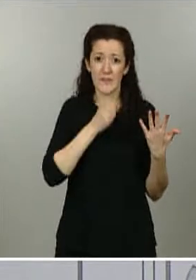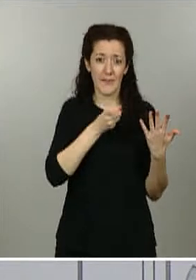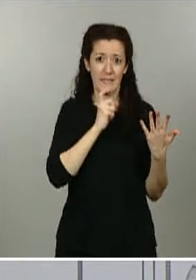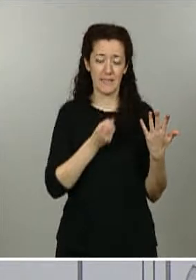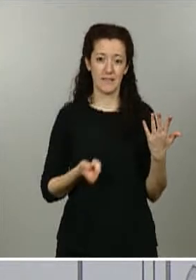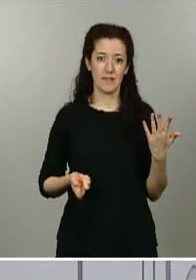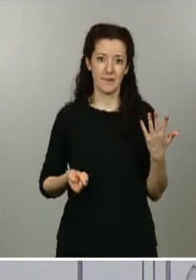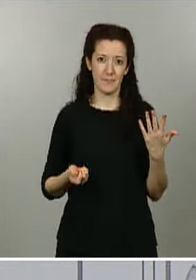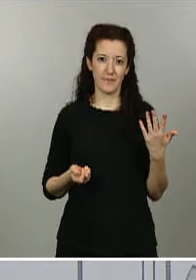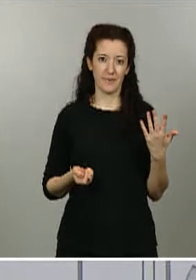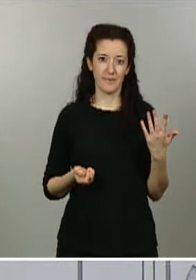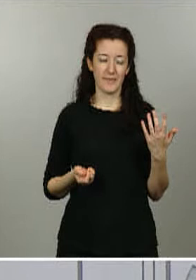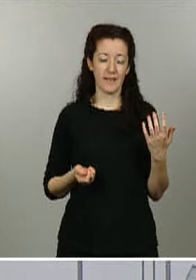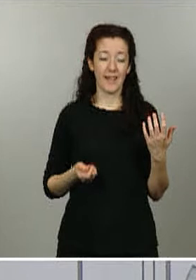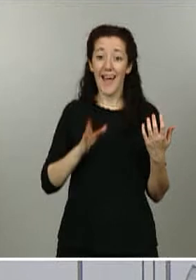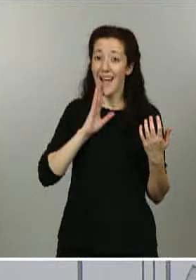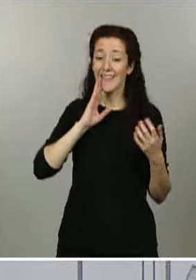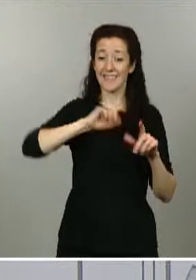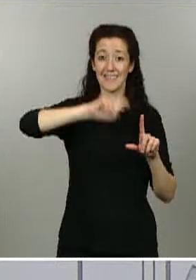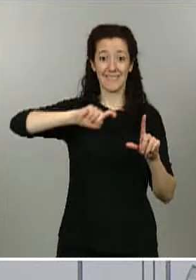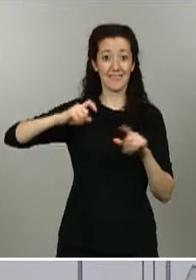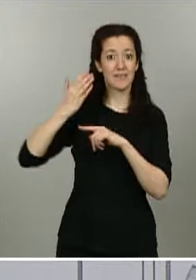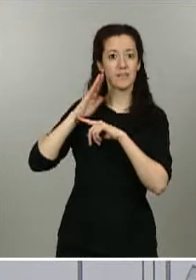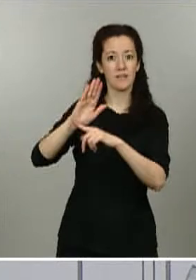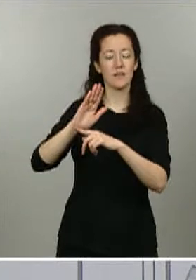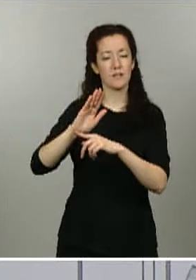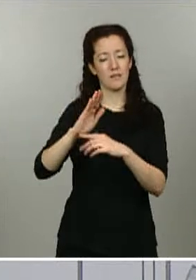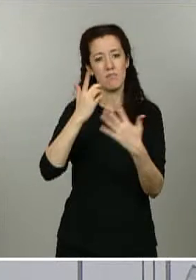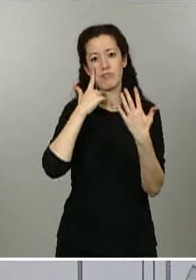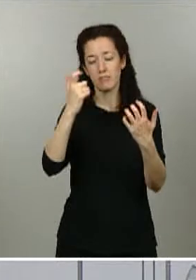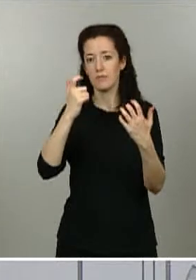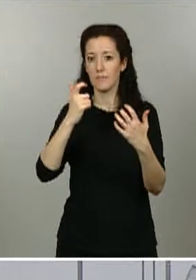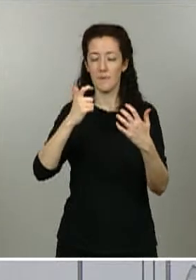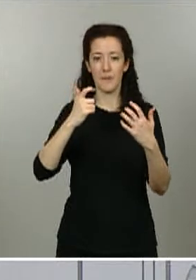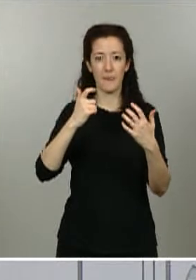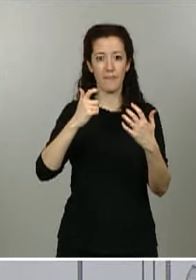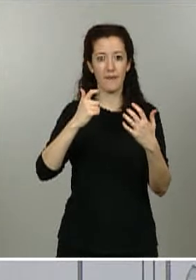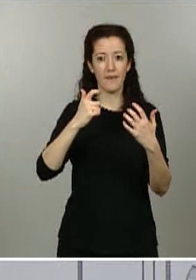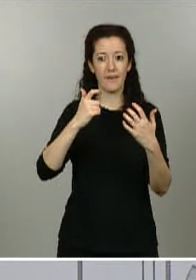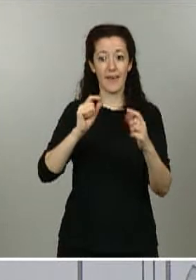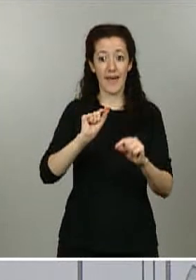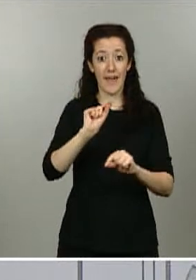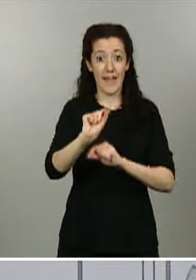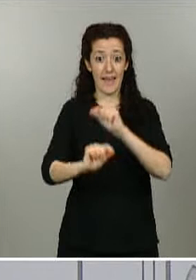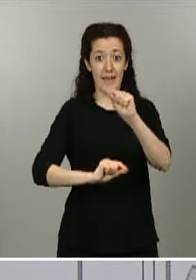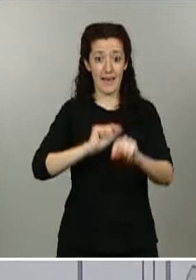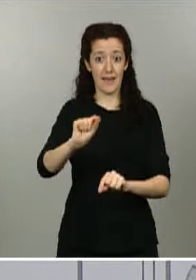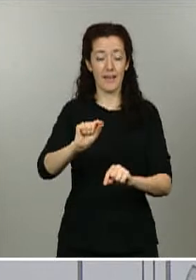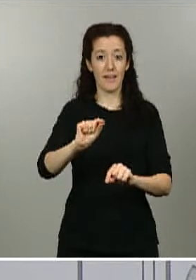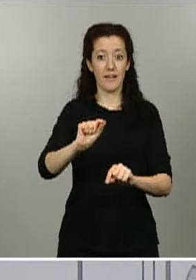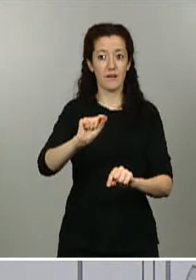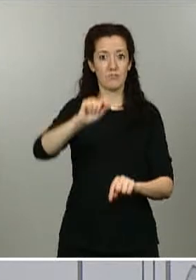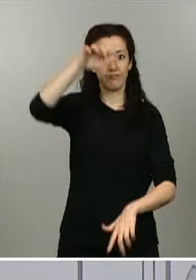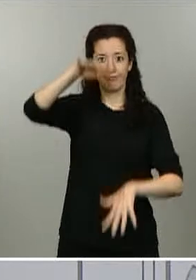mostrado antes, ha habido una importantísima variabilidad en cómo se ha comportado la epidemia en las diferentes comunidades autónomas. Y esto